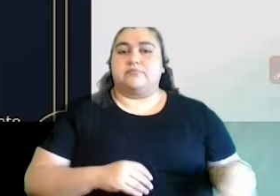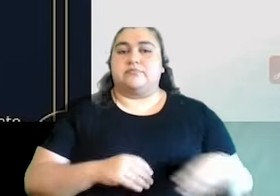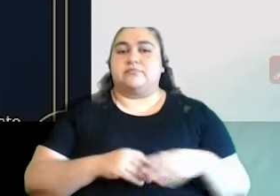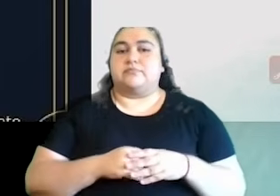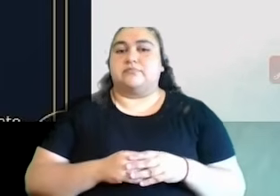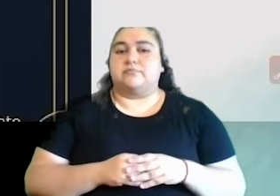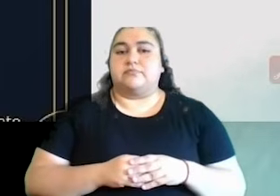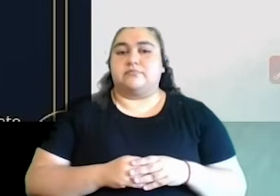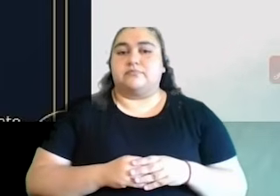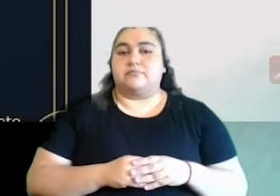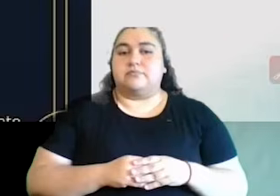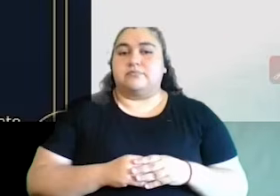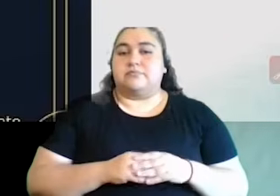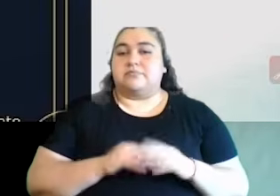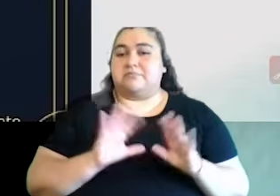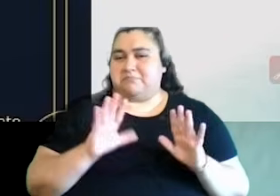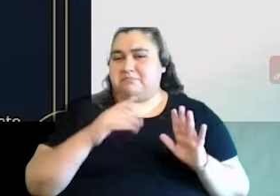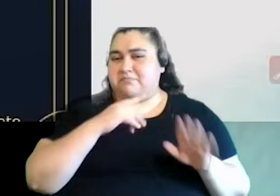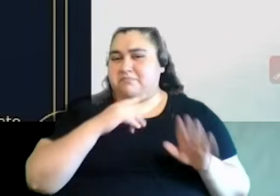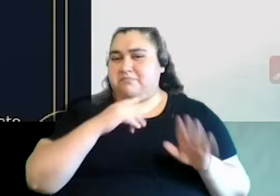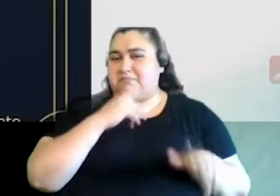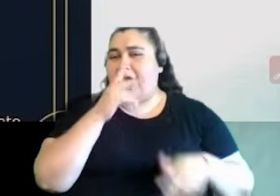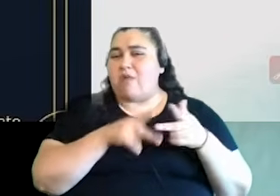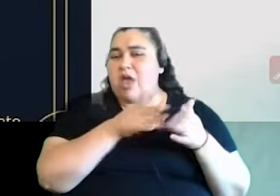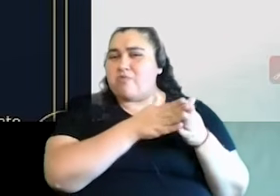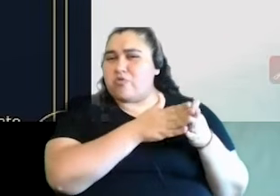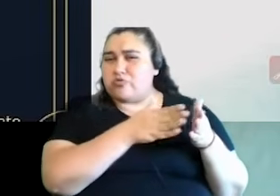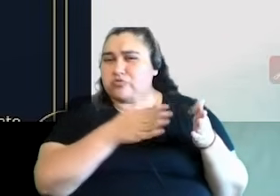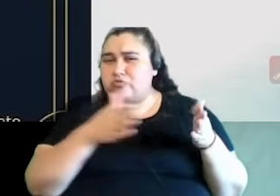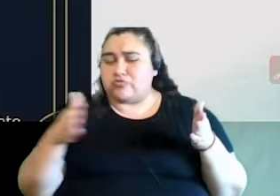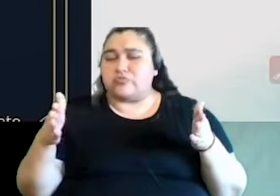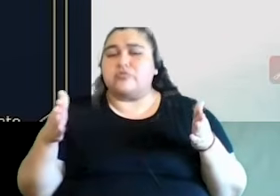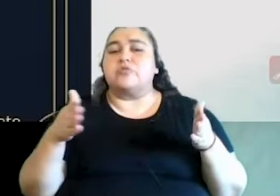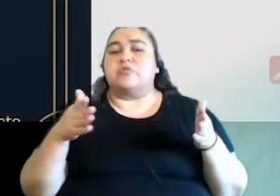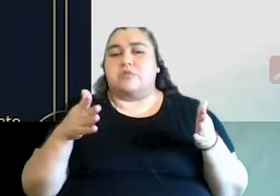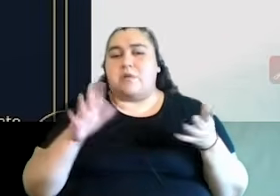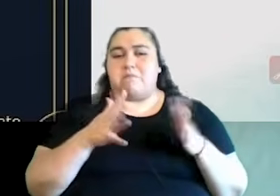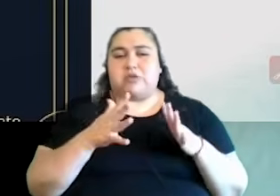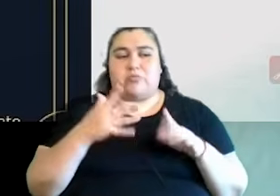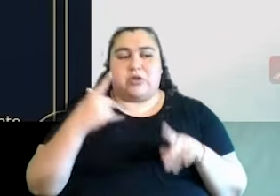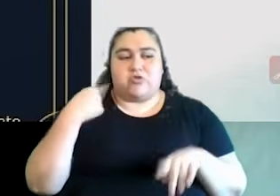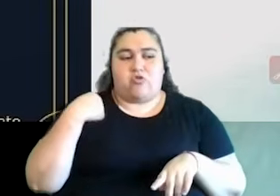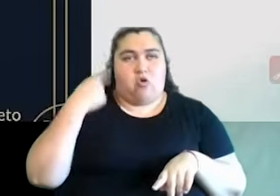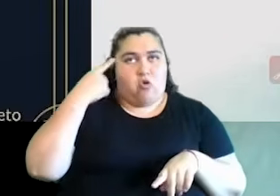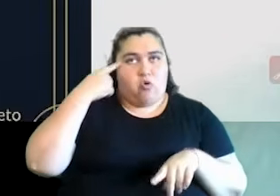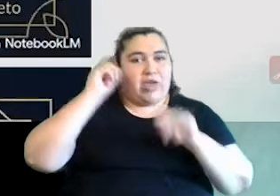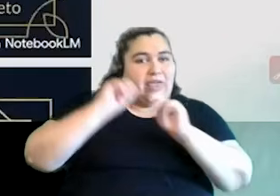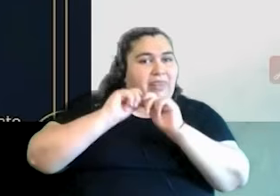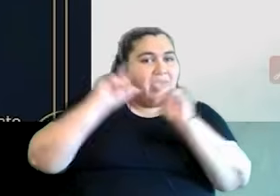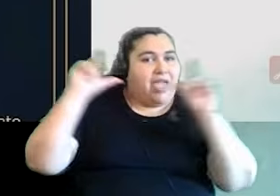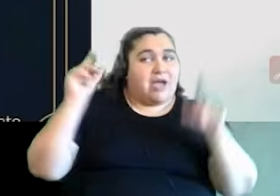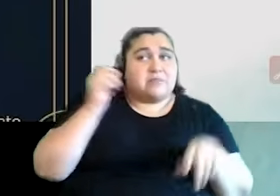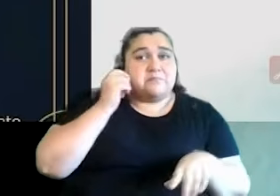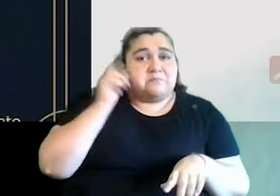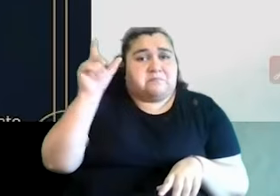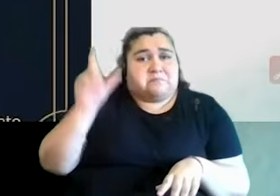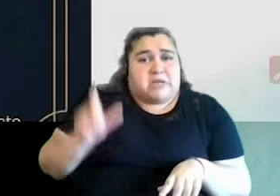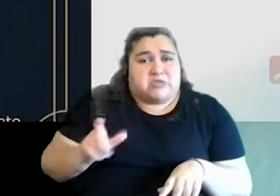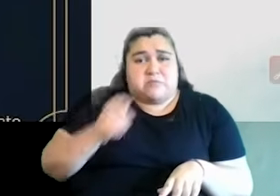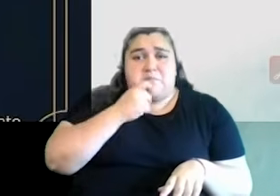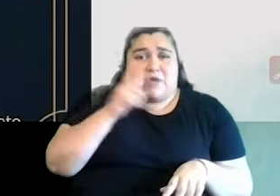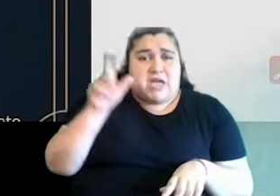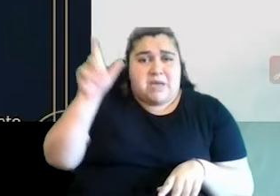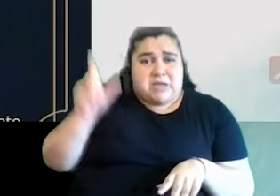todo hasta acá estamos hablando del panorama ideal. Estamos suponiendo que el contribuyente